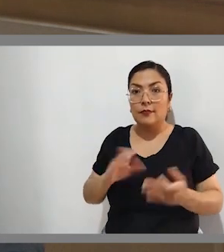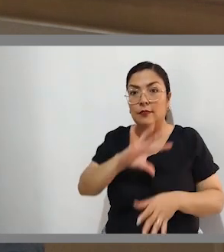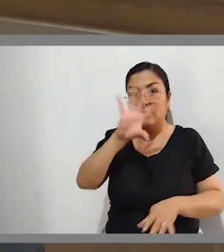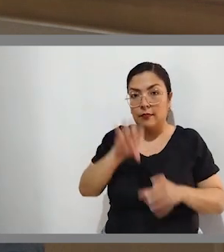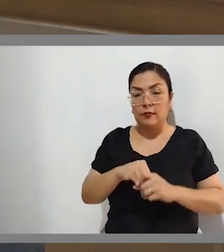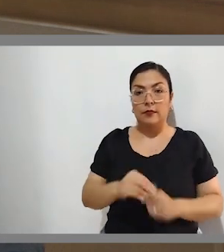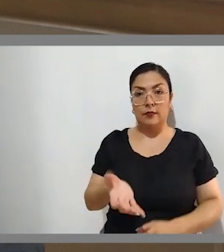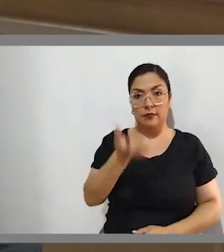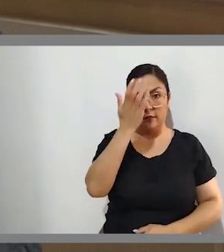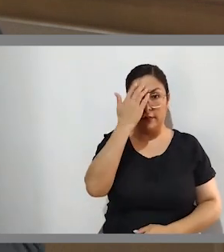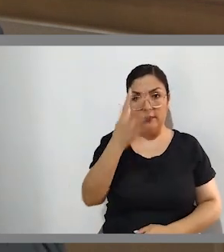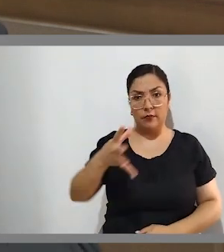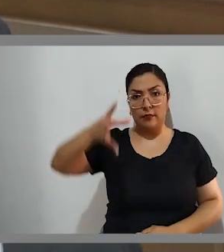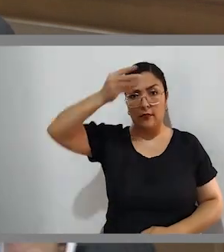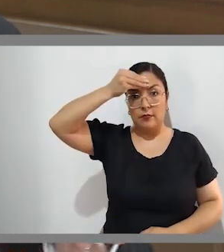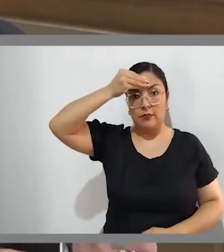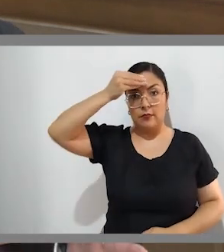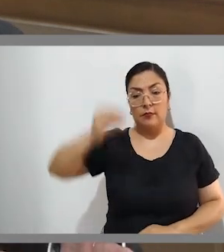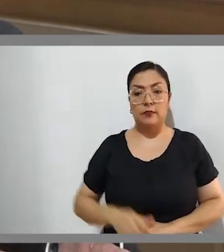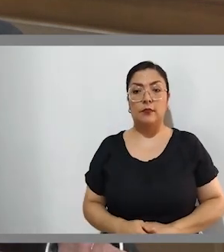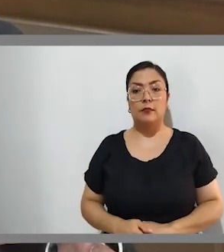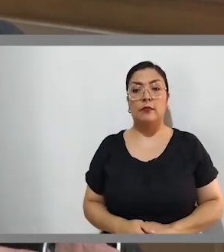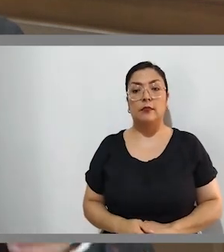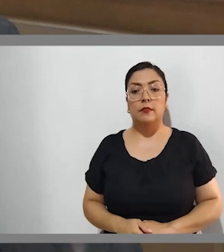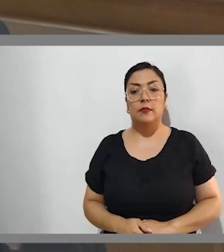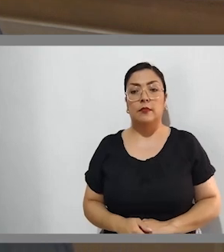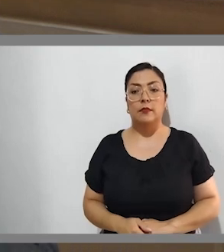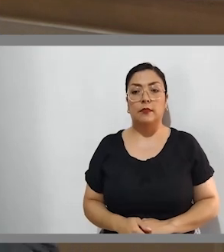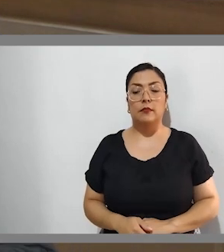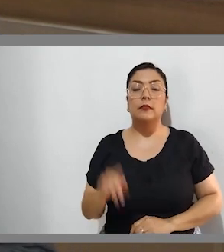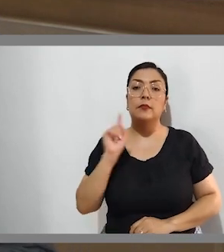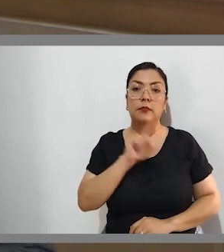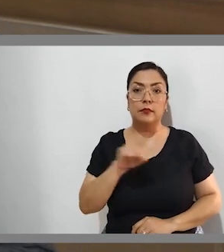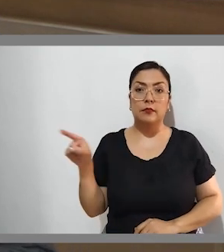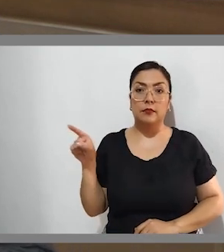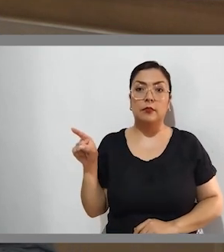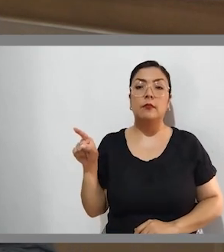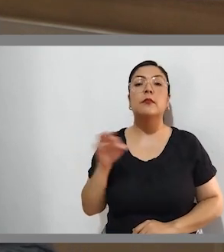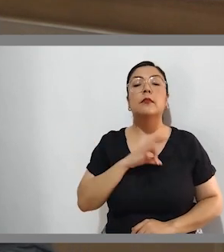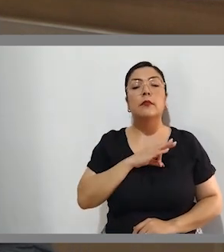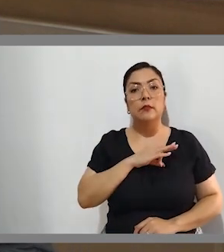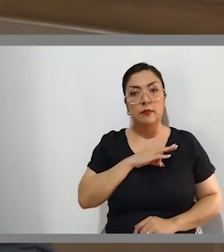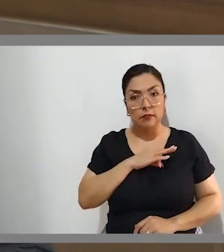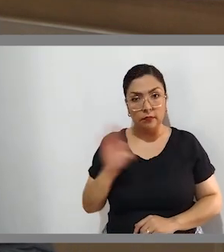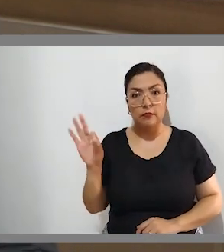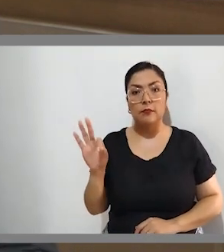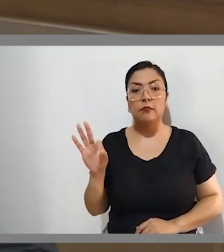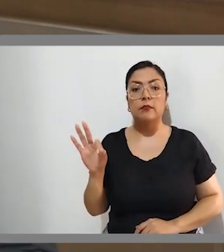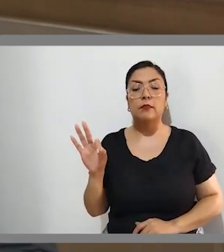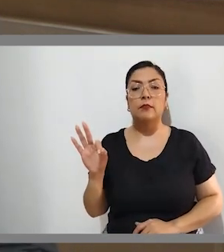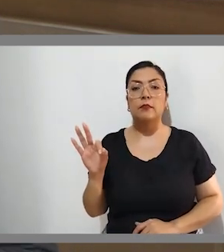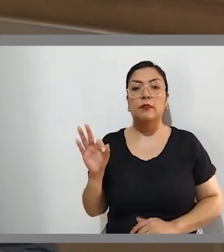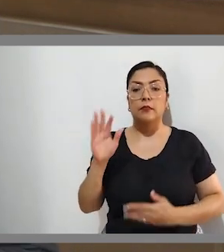el proceso que está detrás de que un proceso electoral se realice y que puedan ustedes